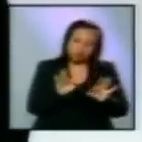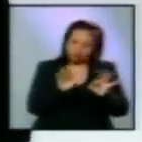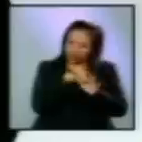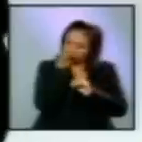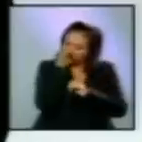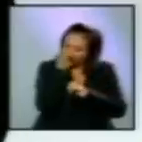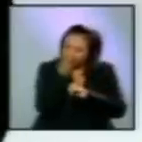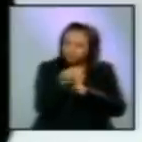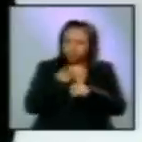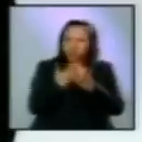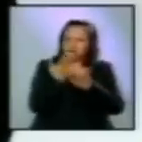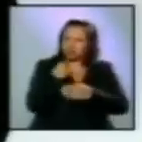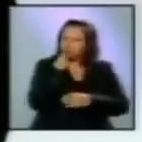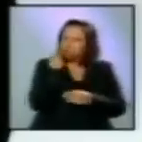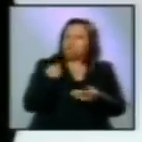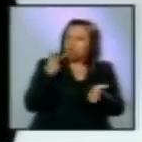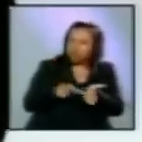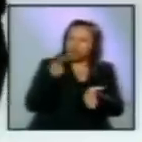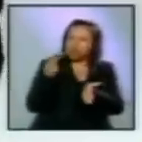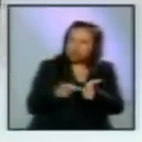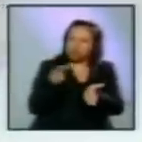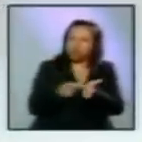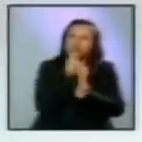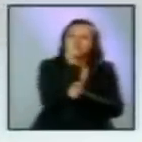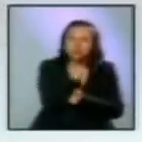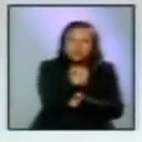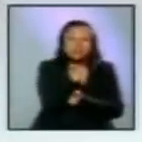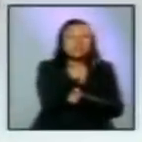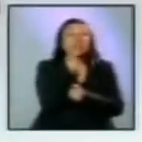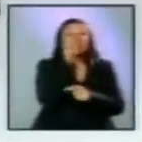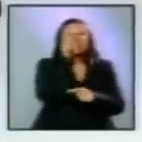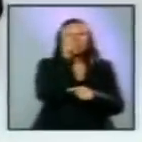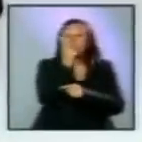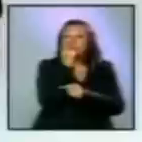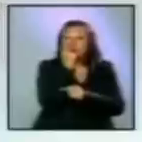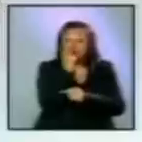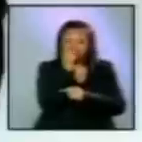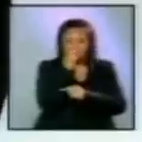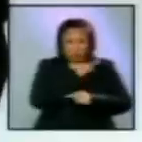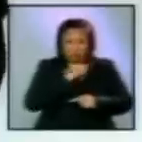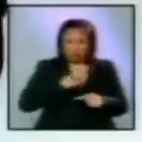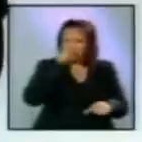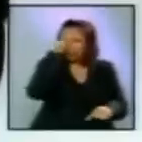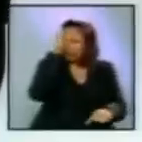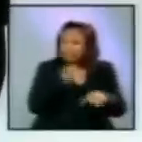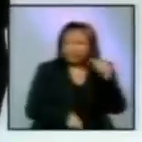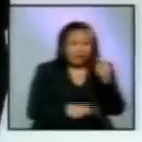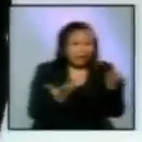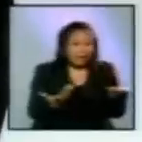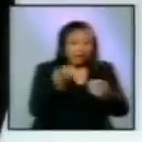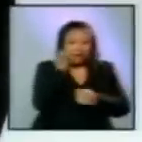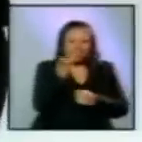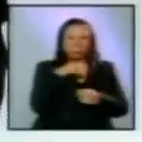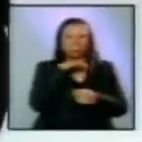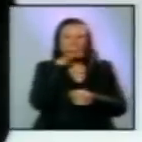es fundamental, ya lo dije y lo repito hasta el cansancio, es desaparecer a las policías municipales. Policías municipales que